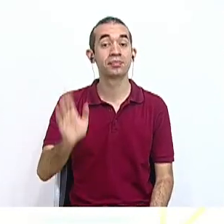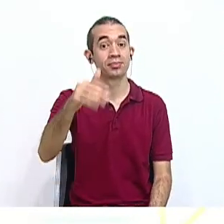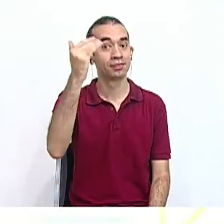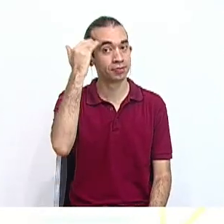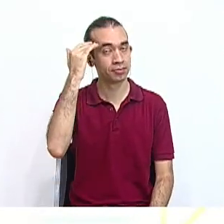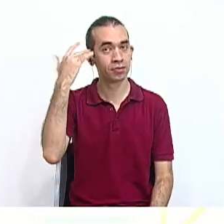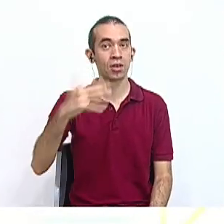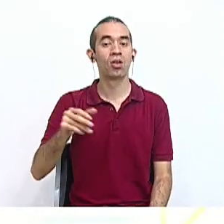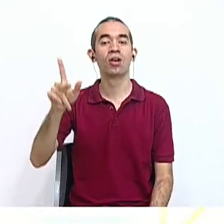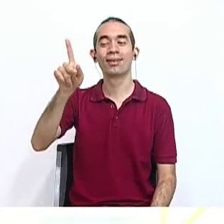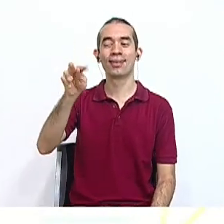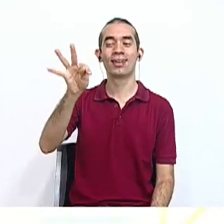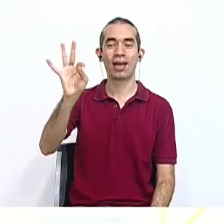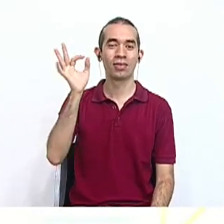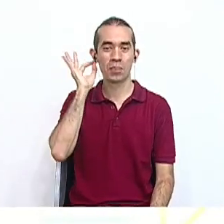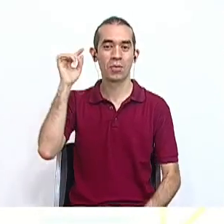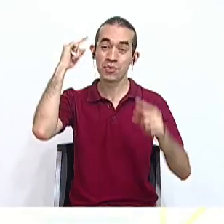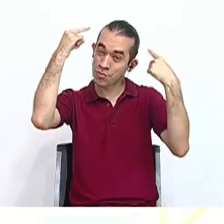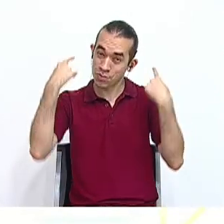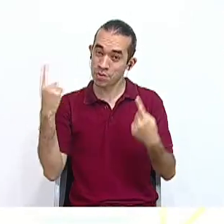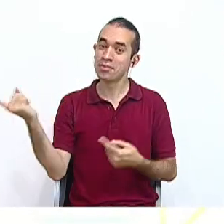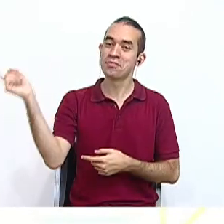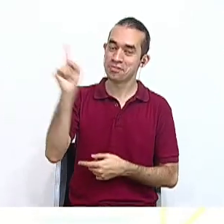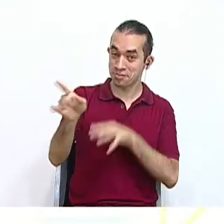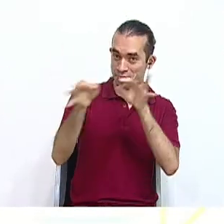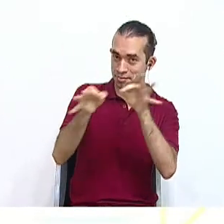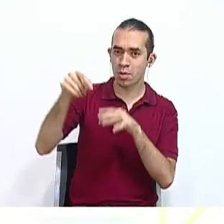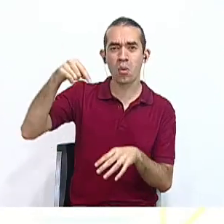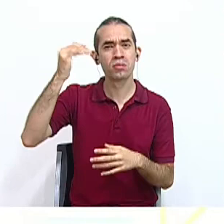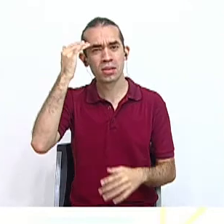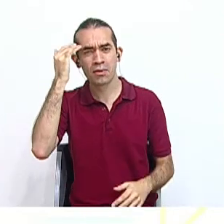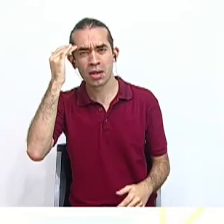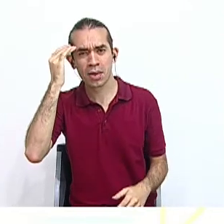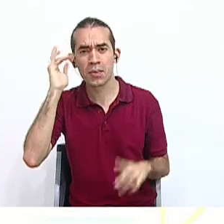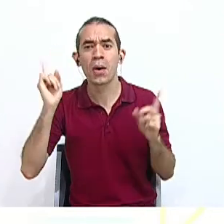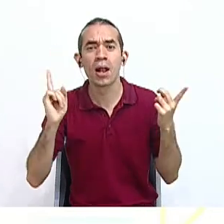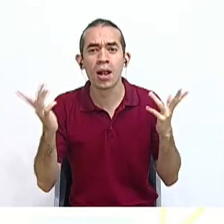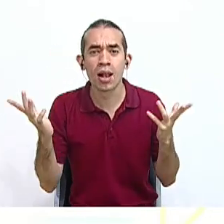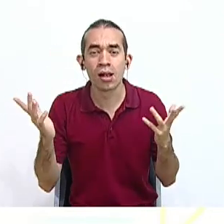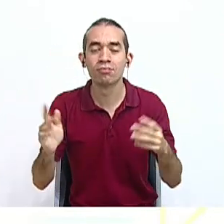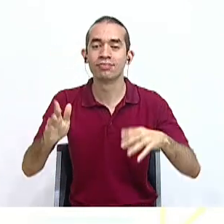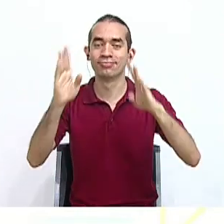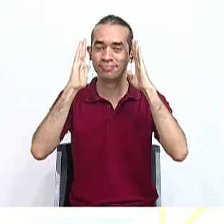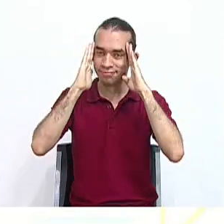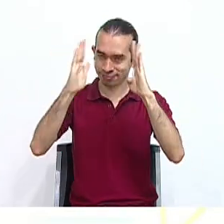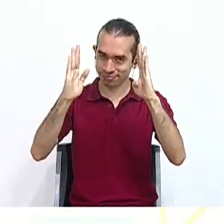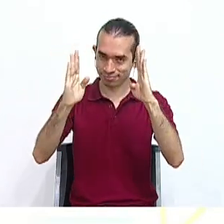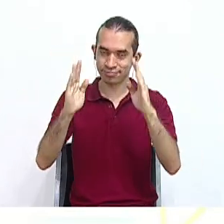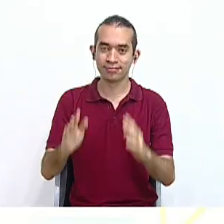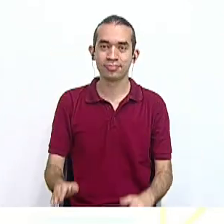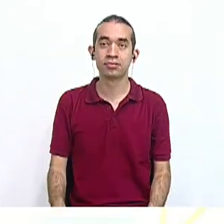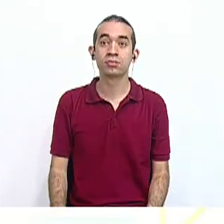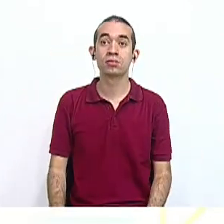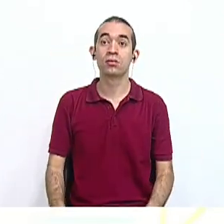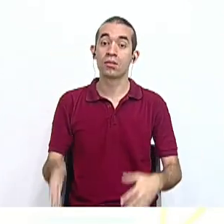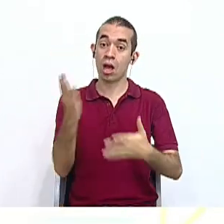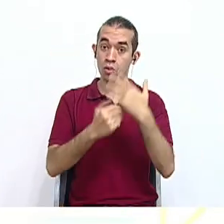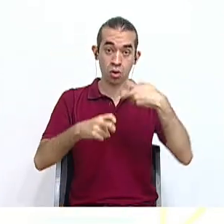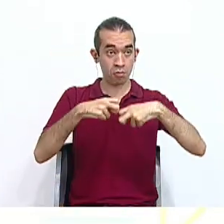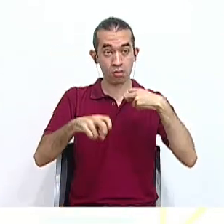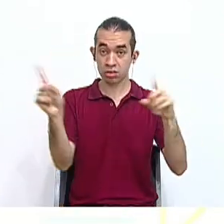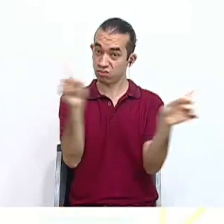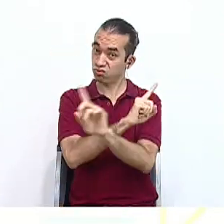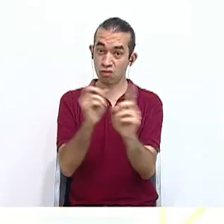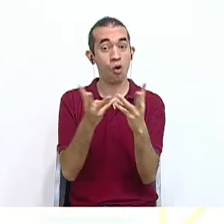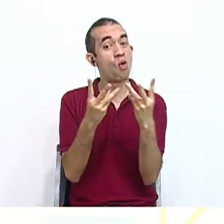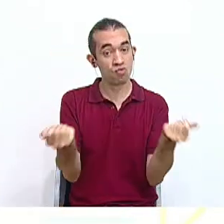va a estar Kat con nosotros. ¿Y saben qué va a trabajar en este día? ¿Lo saben? Pongámosle mucha atención. Hay problemas que no tienen